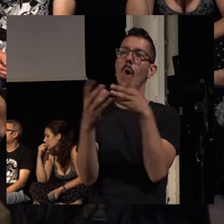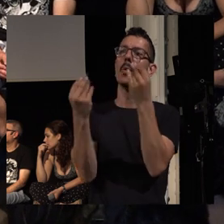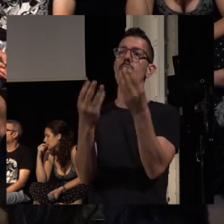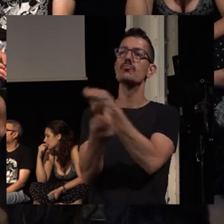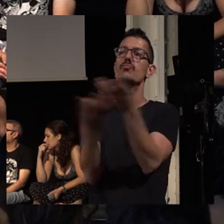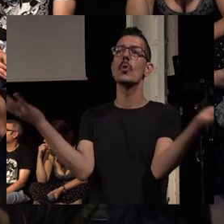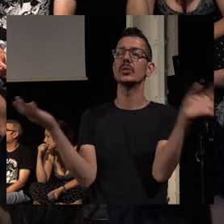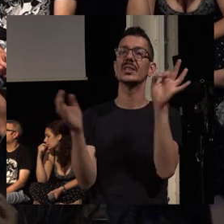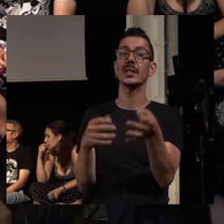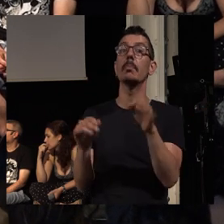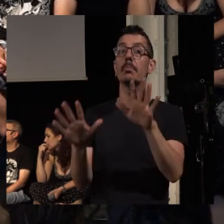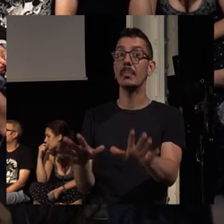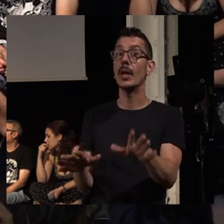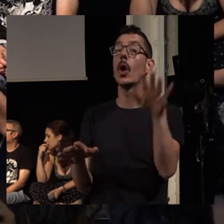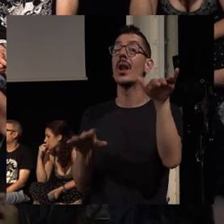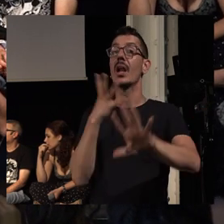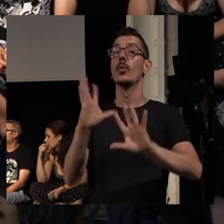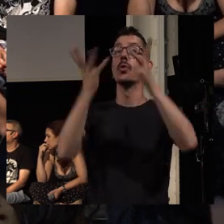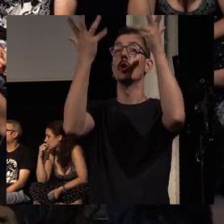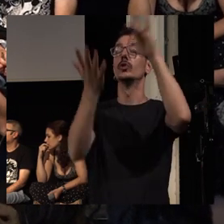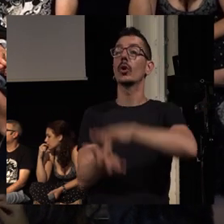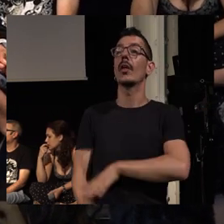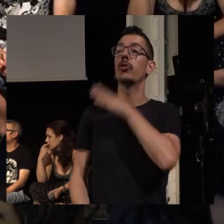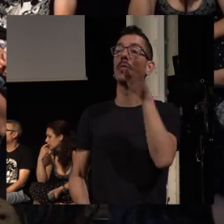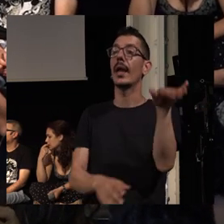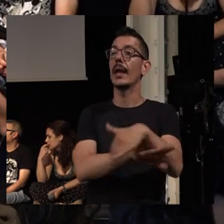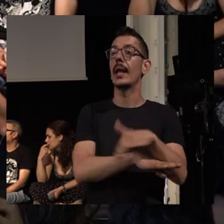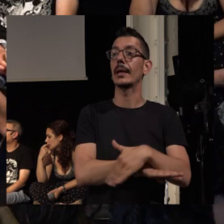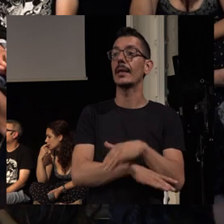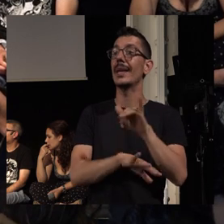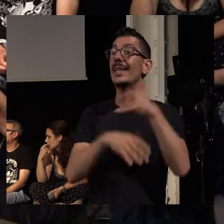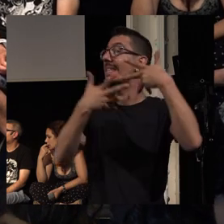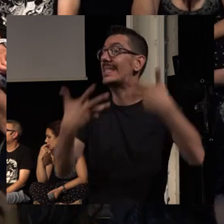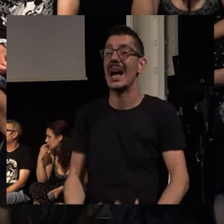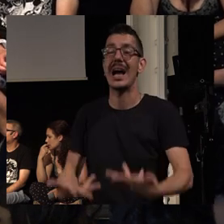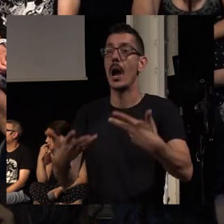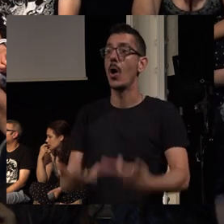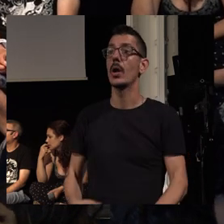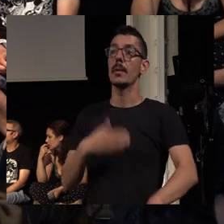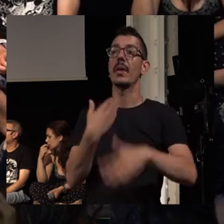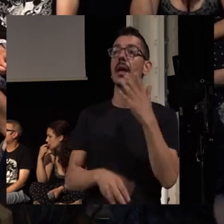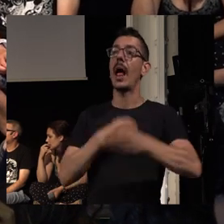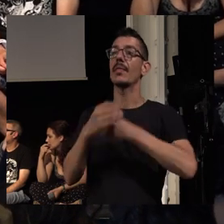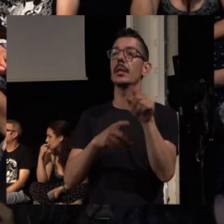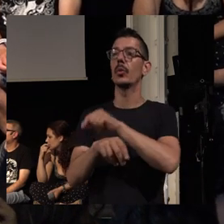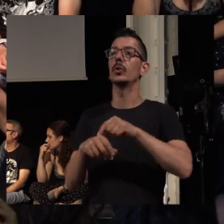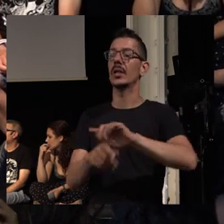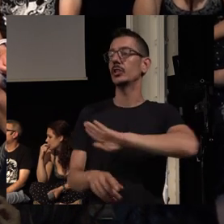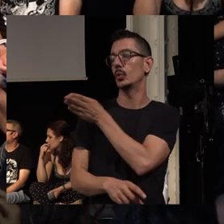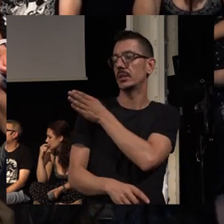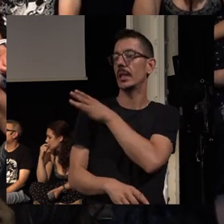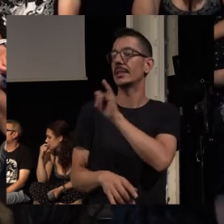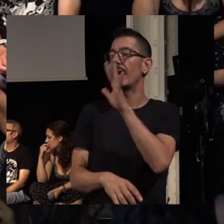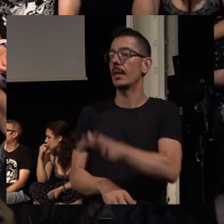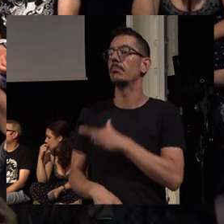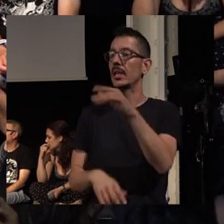pero eso es una revolución en la calle y es una revolución ya. Y empezar a hacer nuestras políticas y que sean políticas